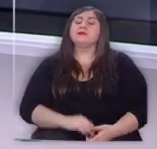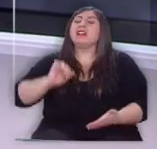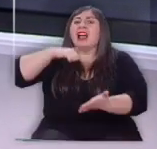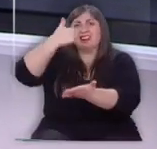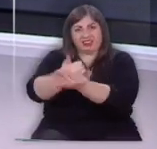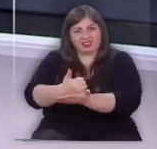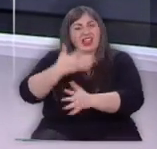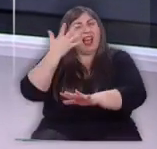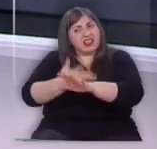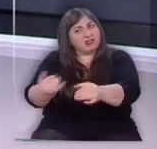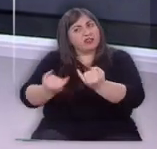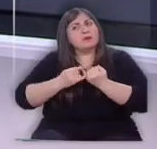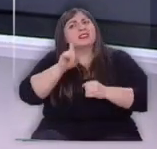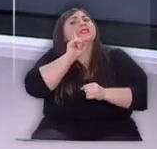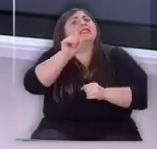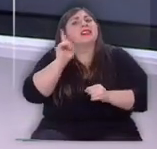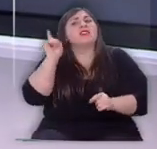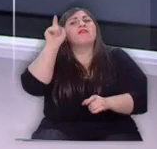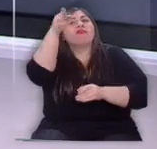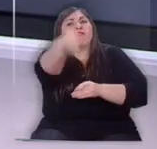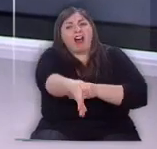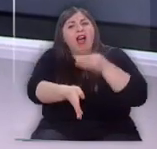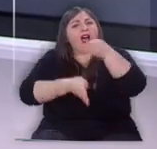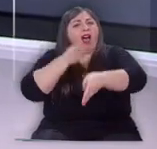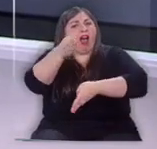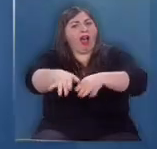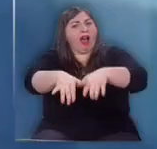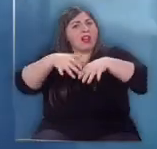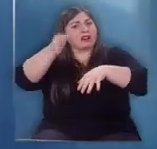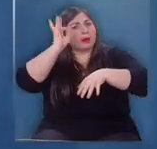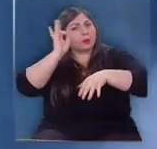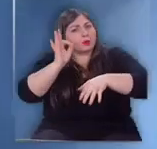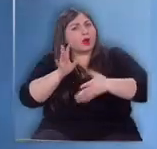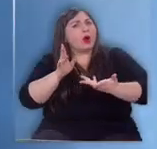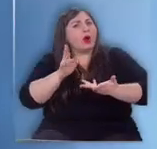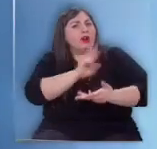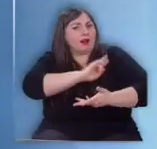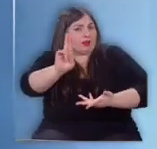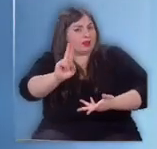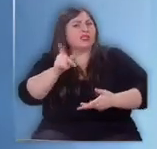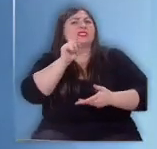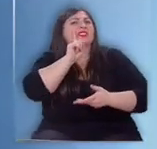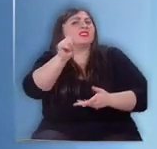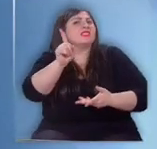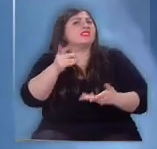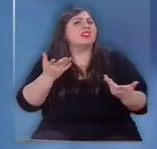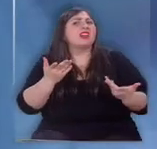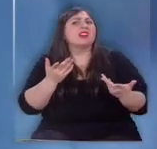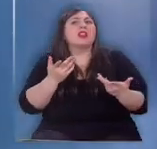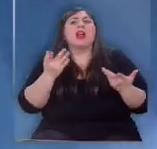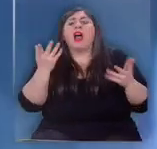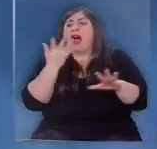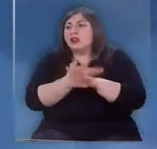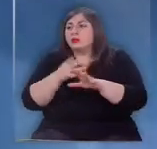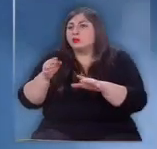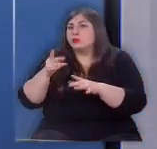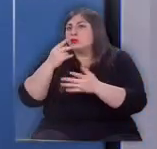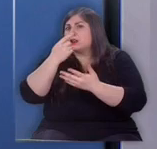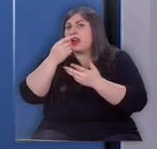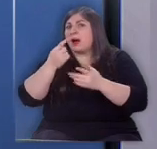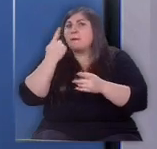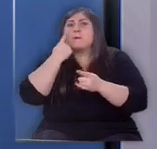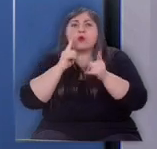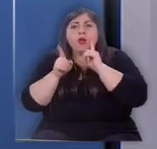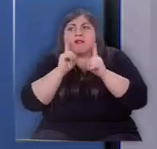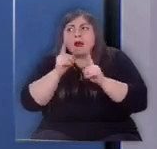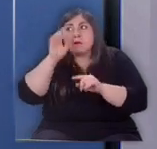las personas que participan en este culto? ¿Si hay algún registro, si se ha podido dar con ellos? ¿Se les habrá hecho algún tipo de exámenes